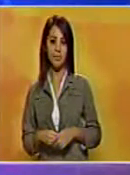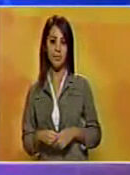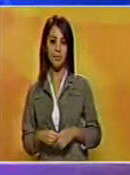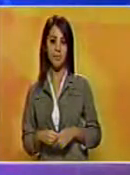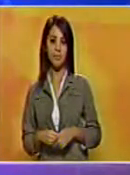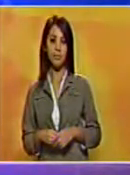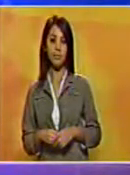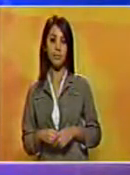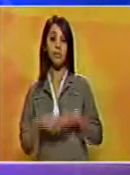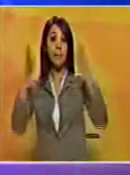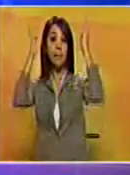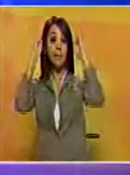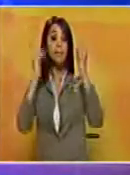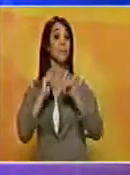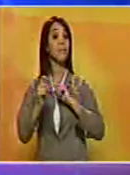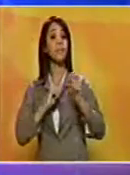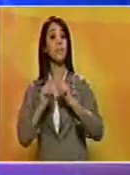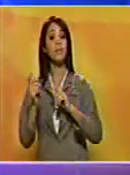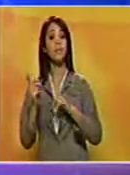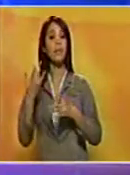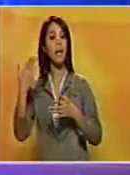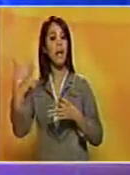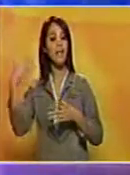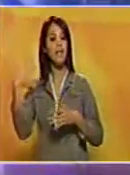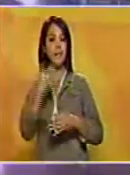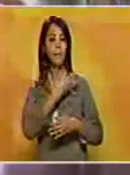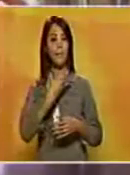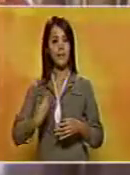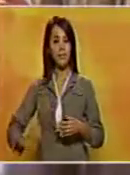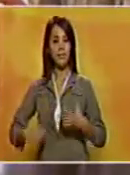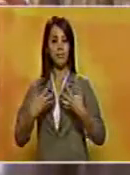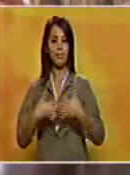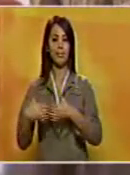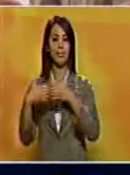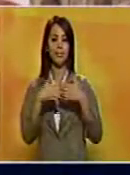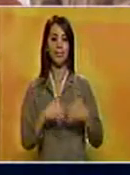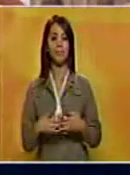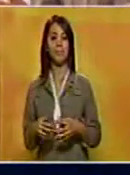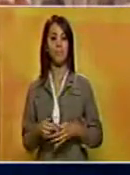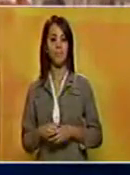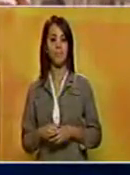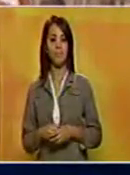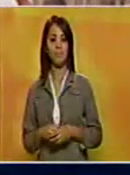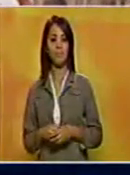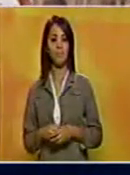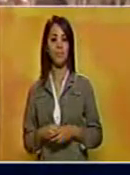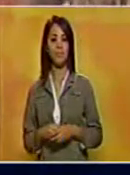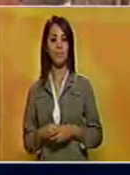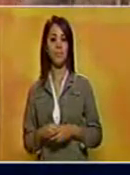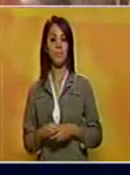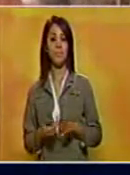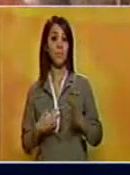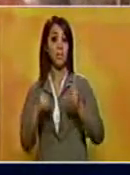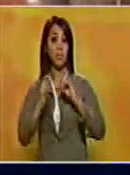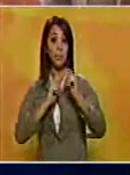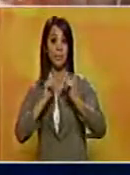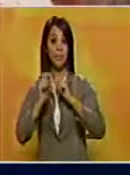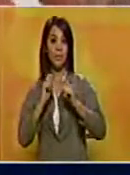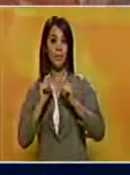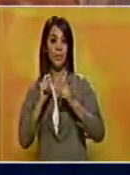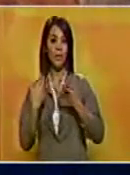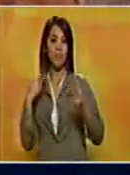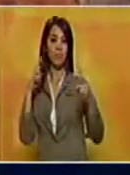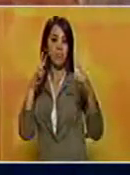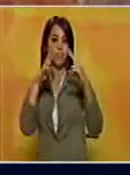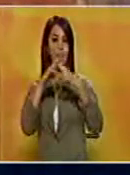Con el príncipe Harry la entrevista que le hizo a Barack Obama. El nieto de Isabel II mostró sus dotes como entrevistador durante un